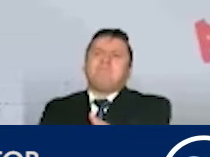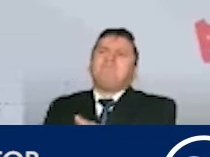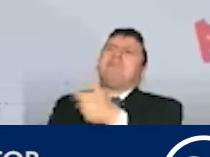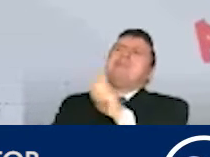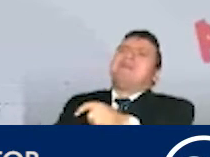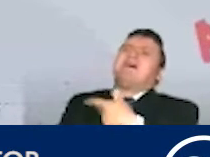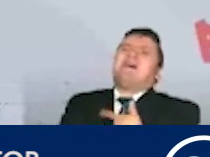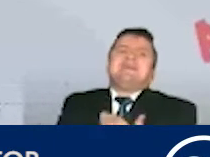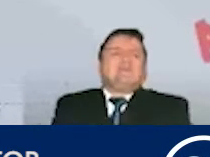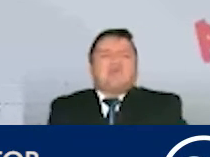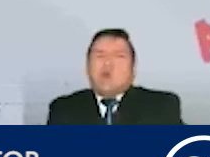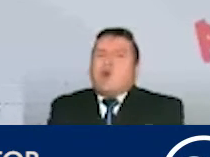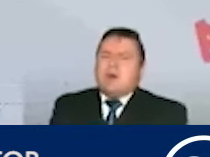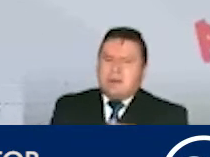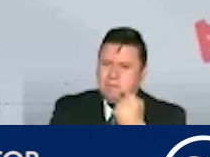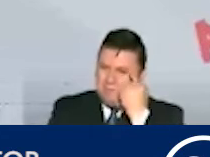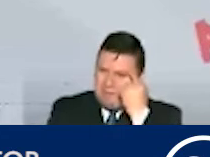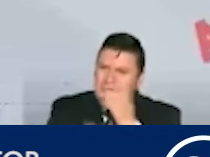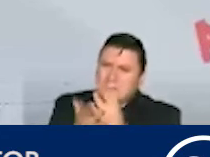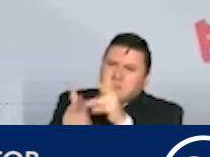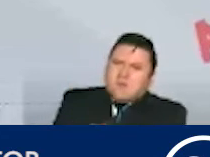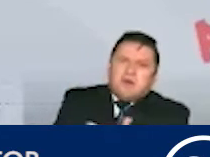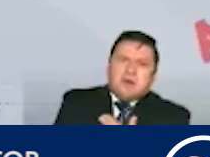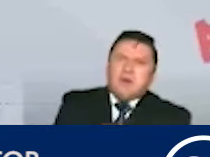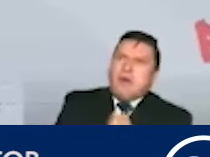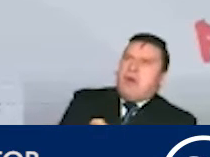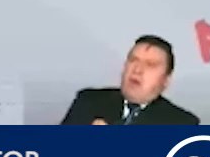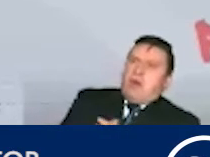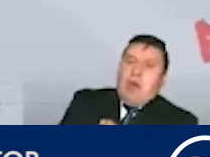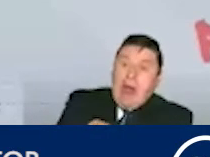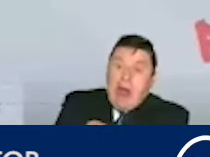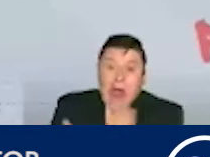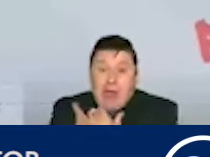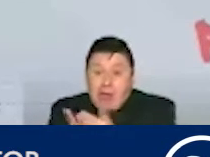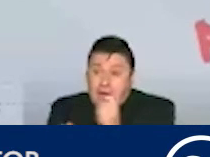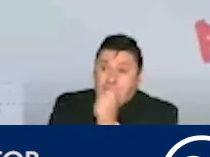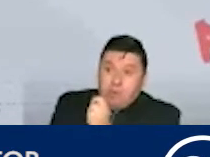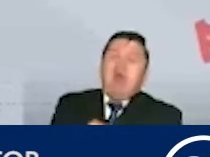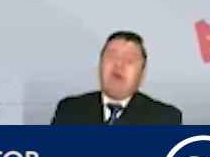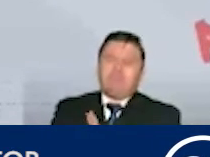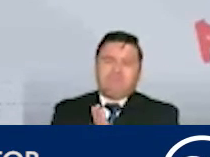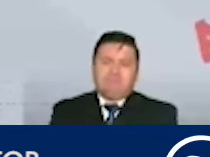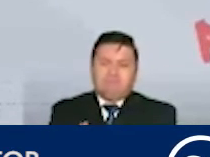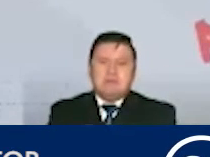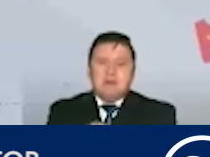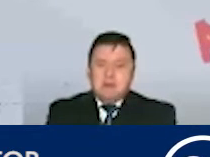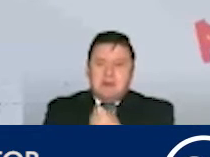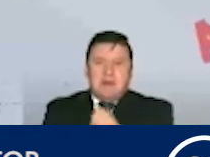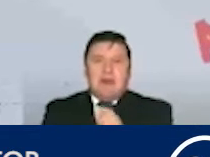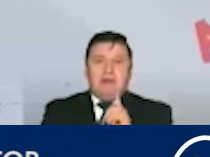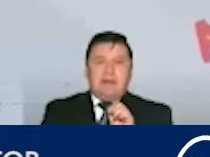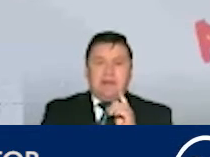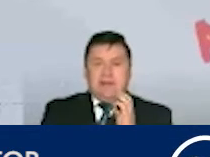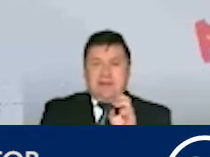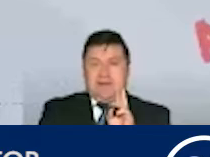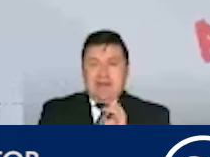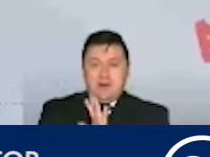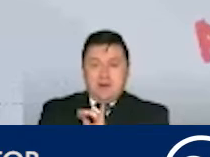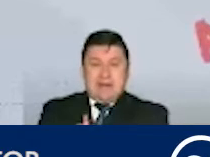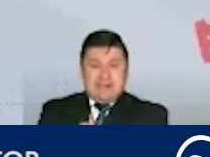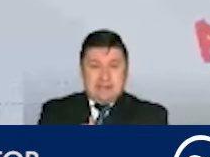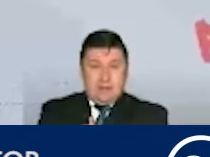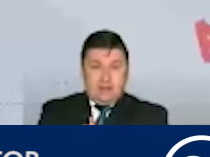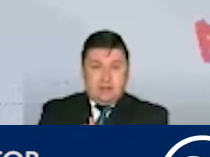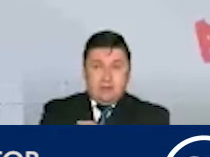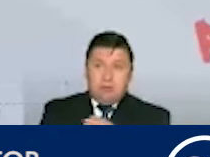solicitud también del sector? Pensar en los estudiantes. Entonces, para los estudiantes, una línea de crédito de FINDETER, donde las instituciones